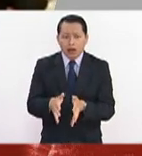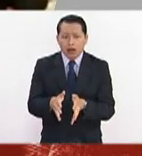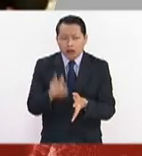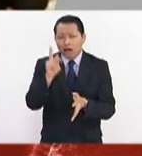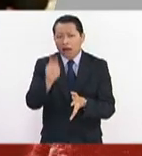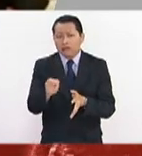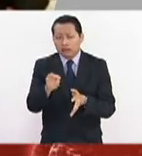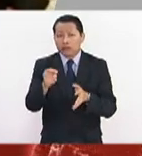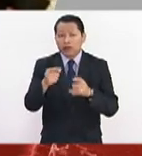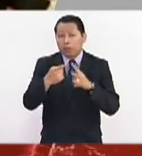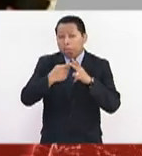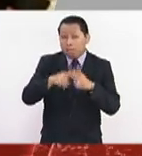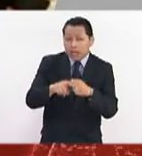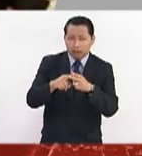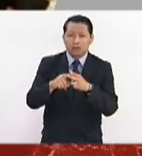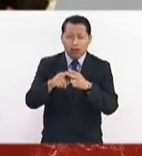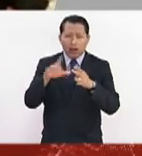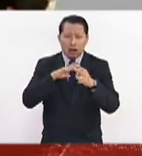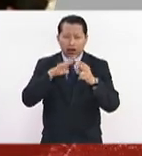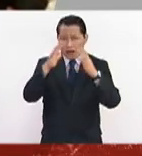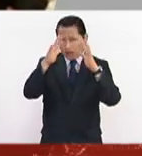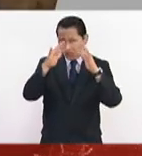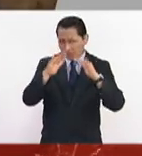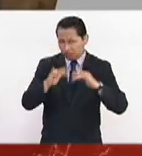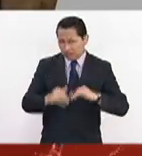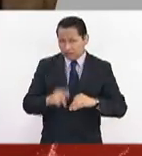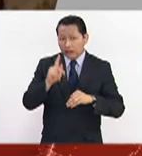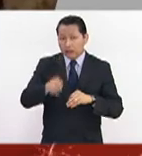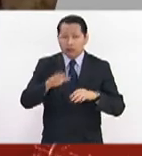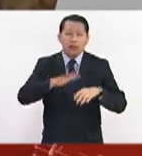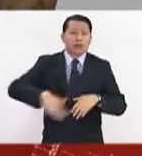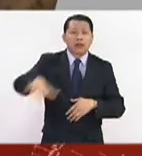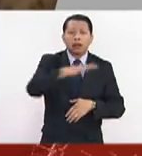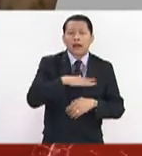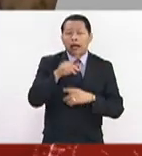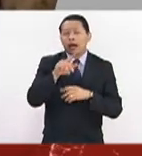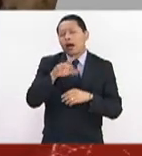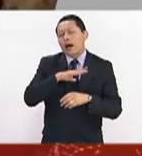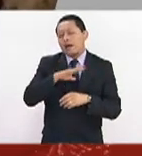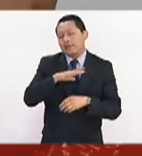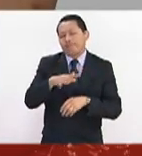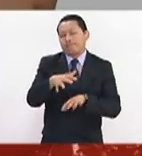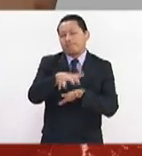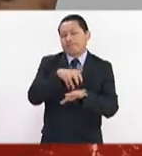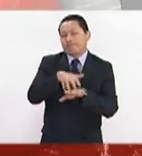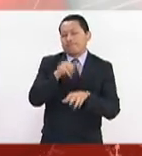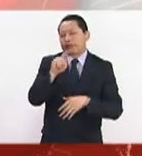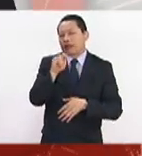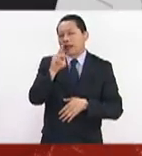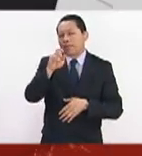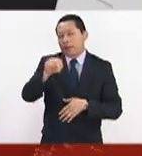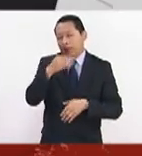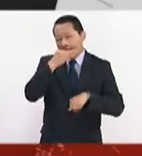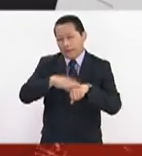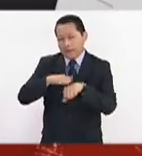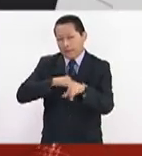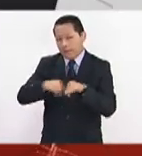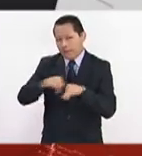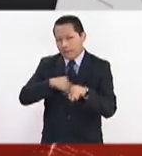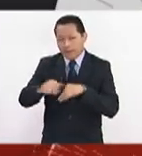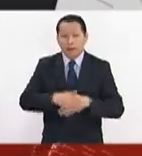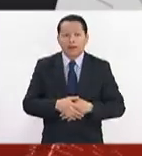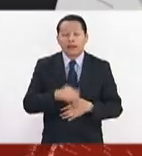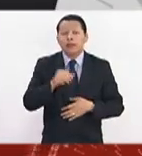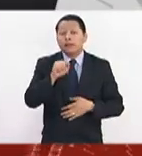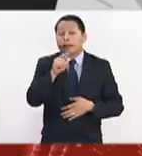comenzamos con las demoliciones, para que la gente de Tláhuac sepa que vamos a estar trabajando ahí todo el tiempo. La SEDATU informa